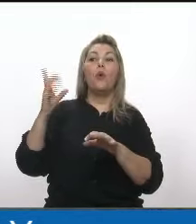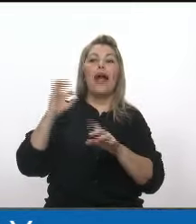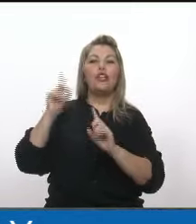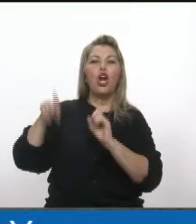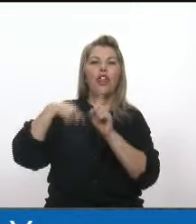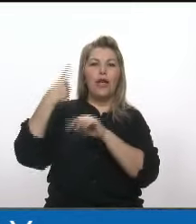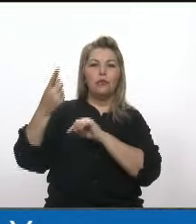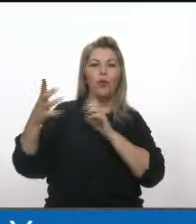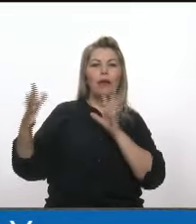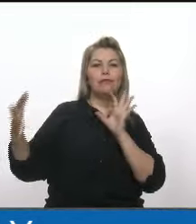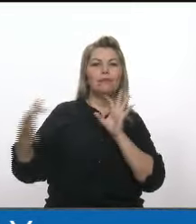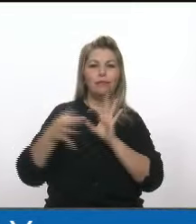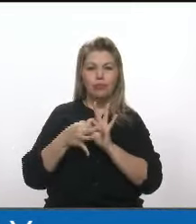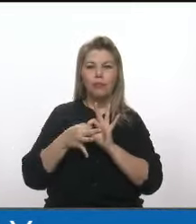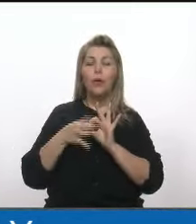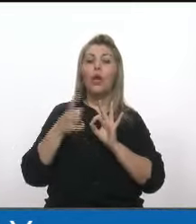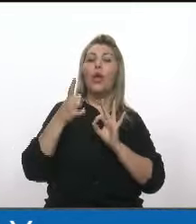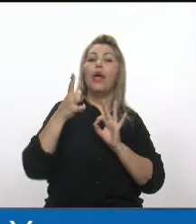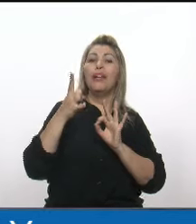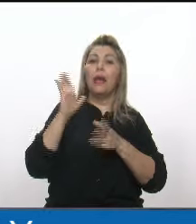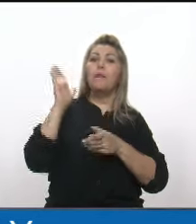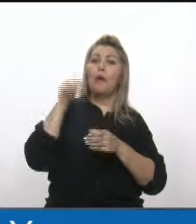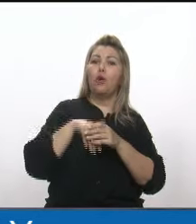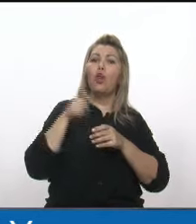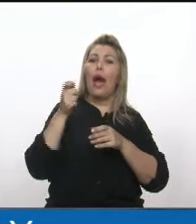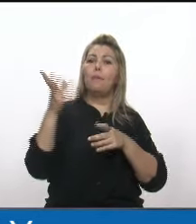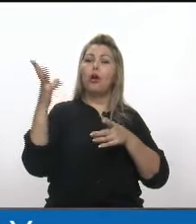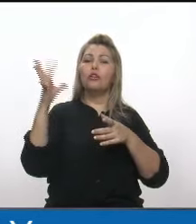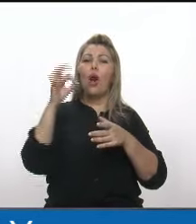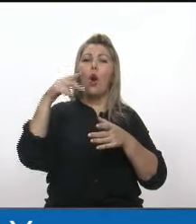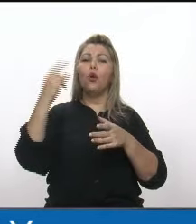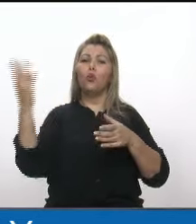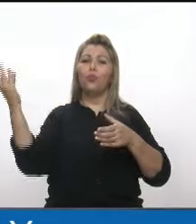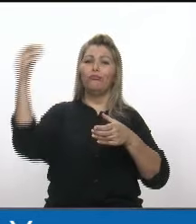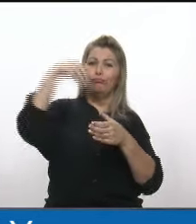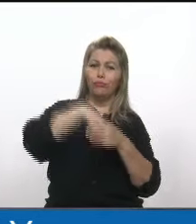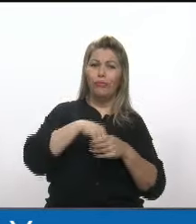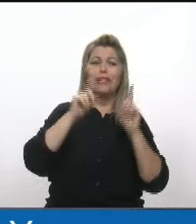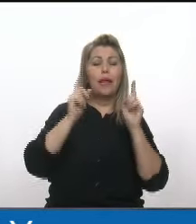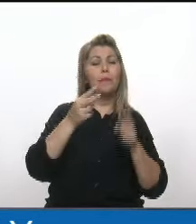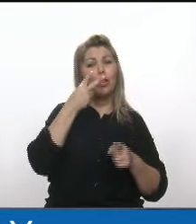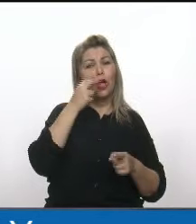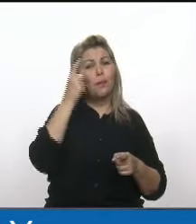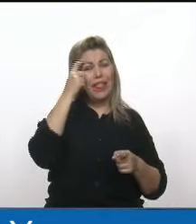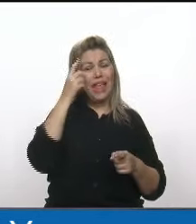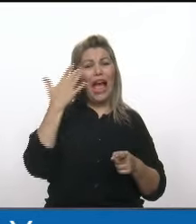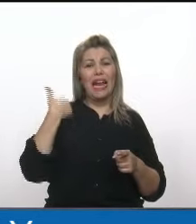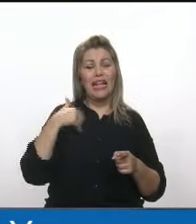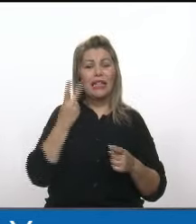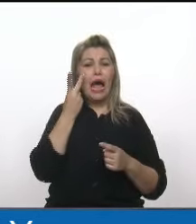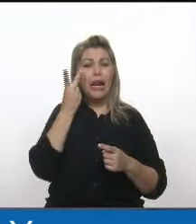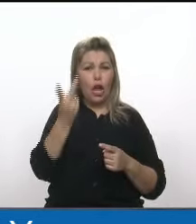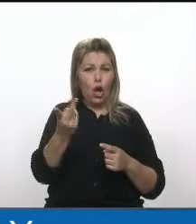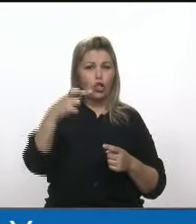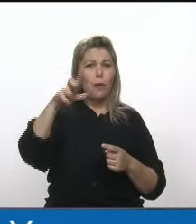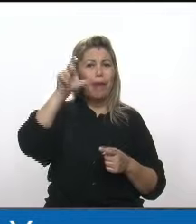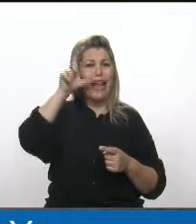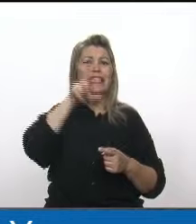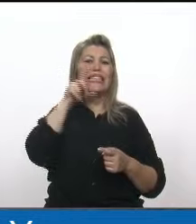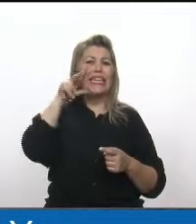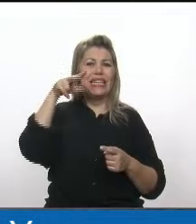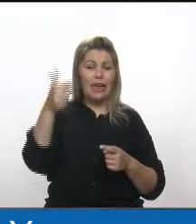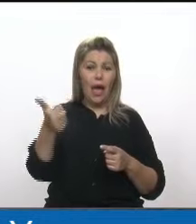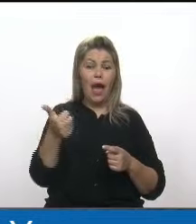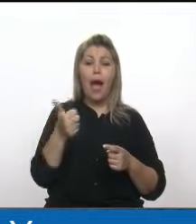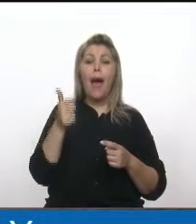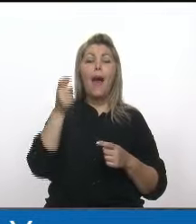las Naciones Unidas también en 2010 Argentina reconoció a Palestina menen fue el primer presidente